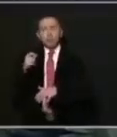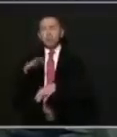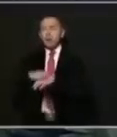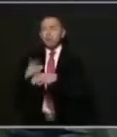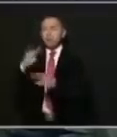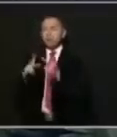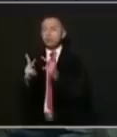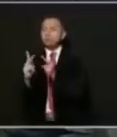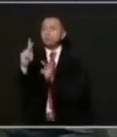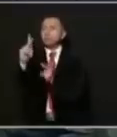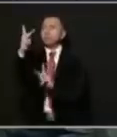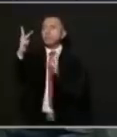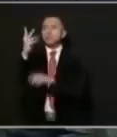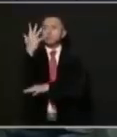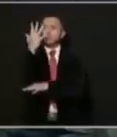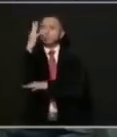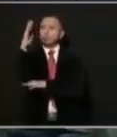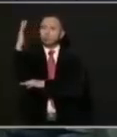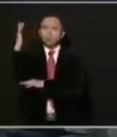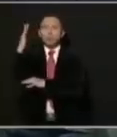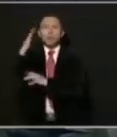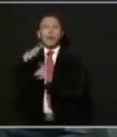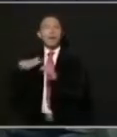ambiente, crear